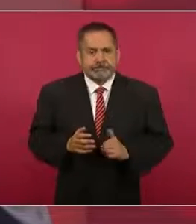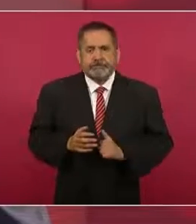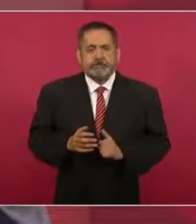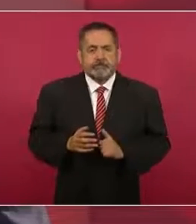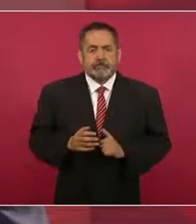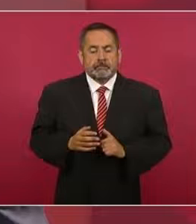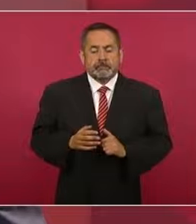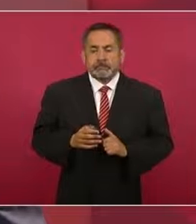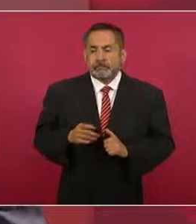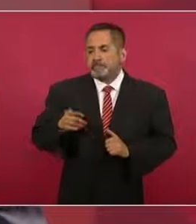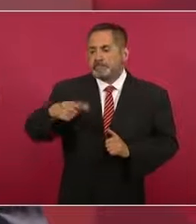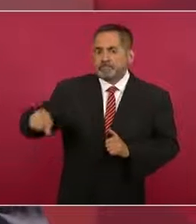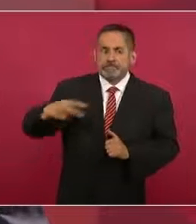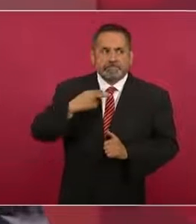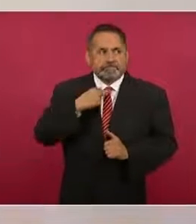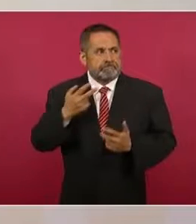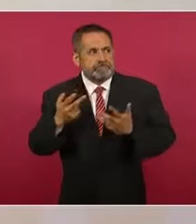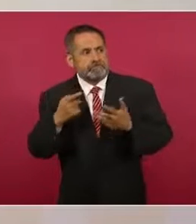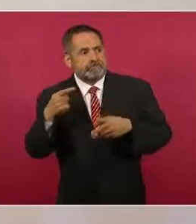la educación